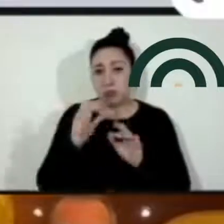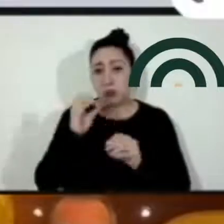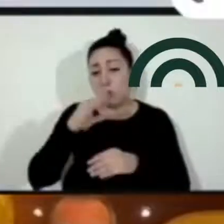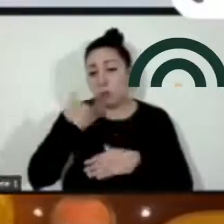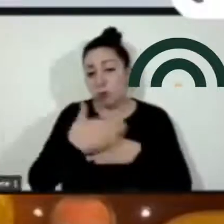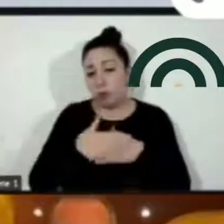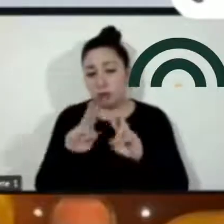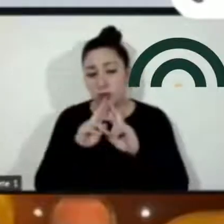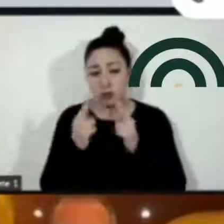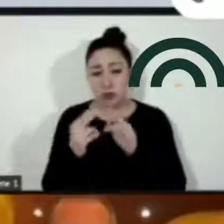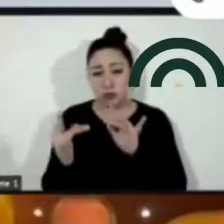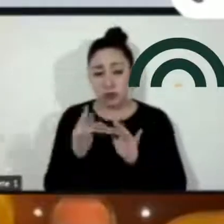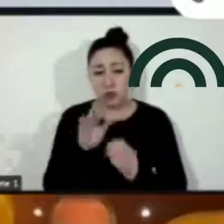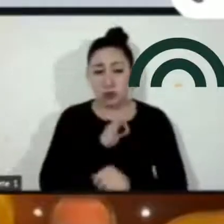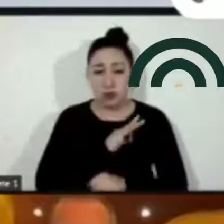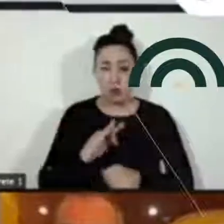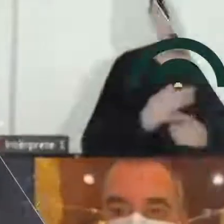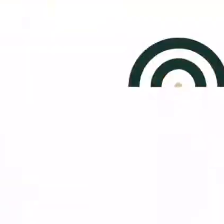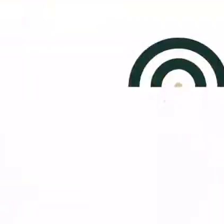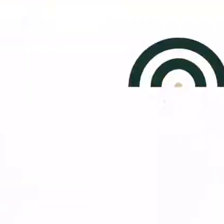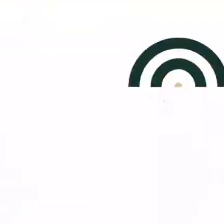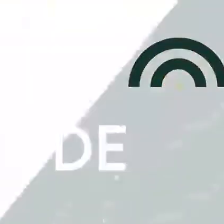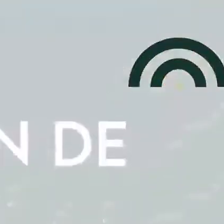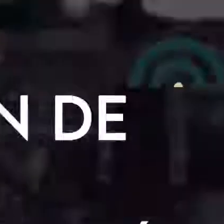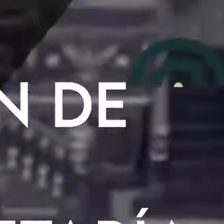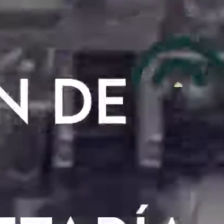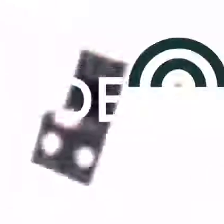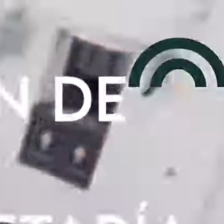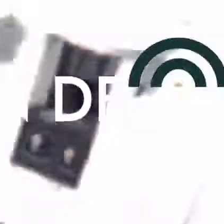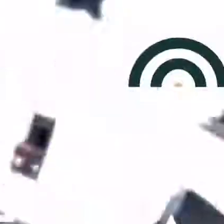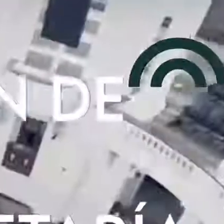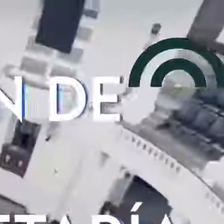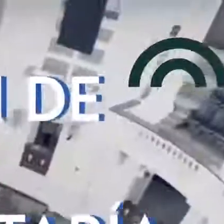y reconocimientos de manera virtual.